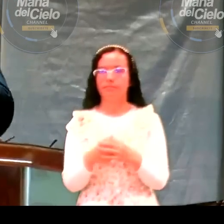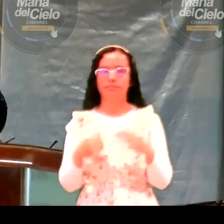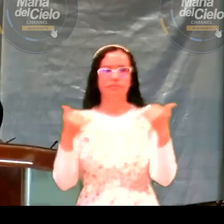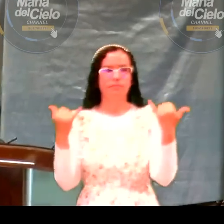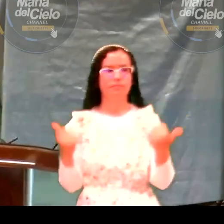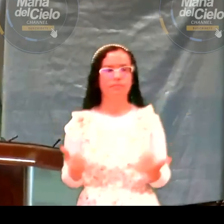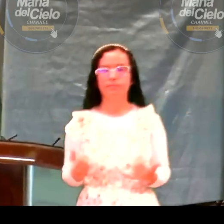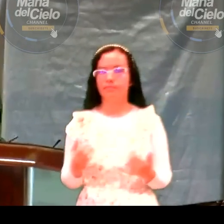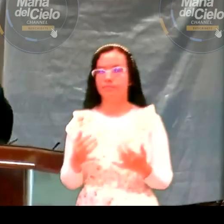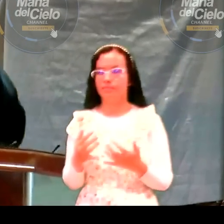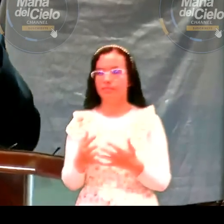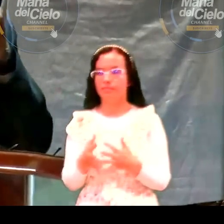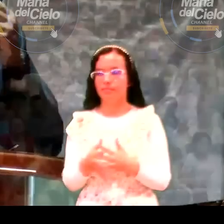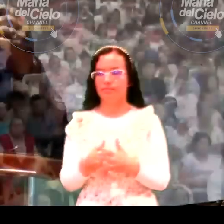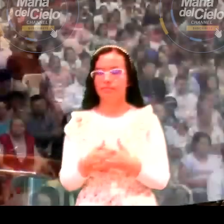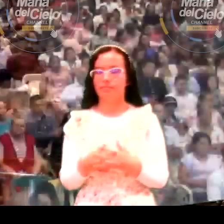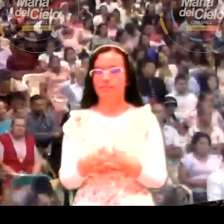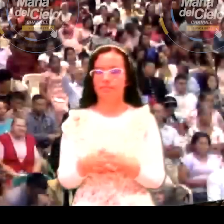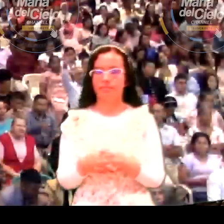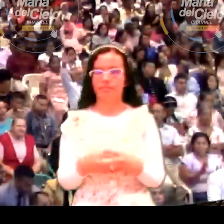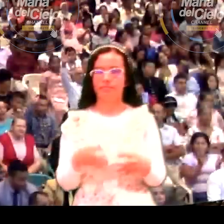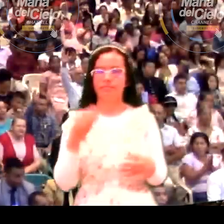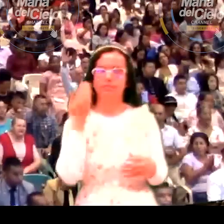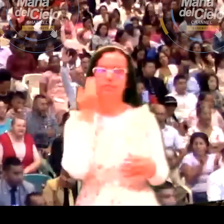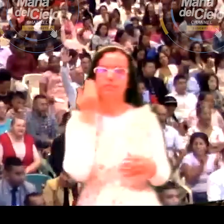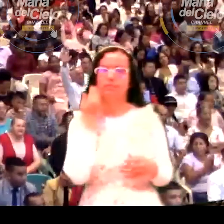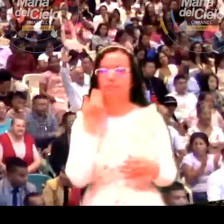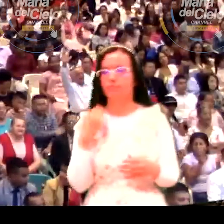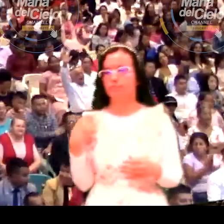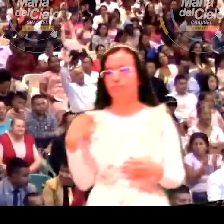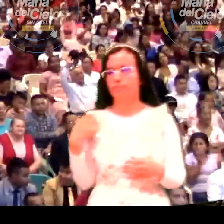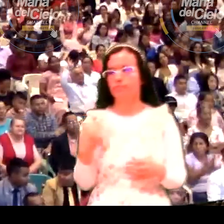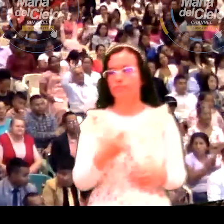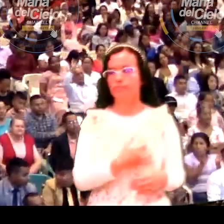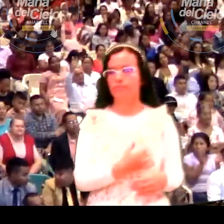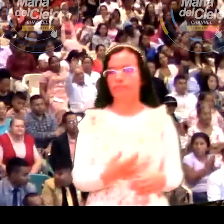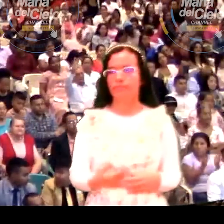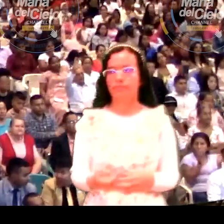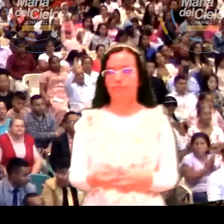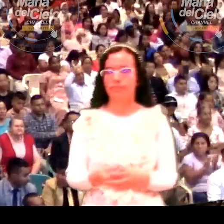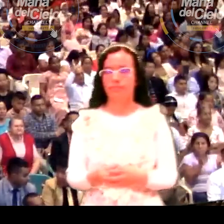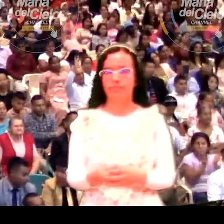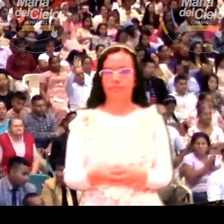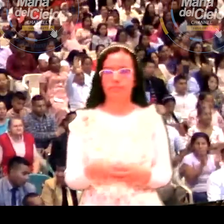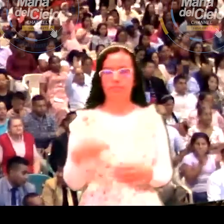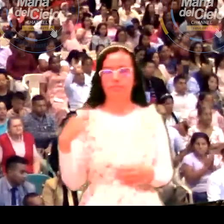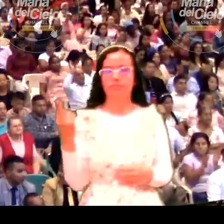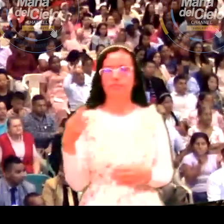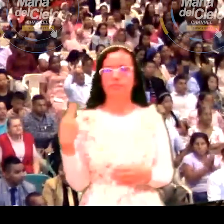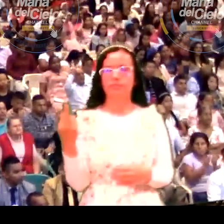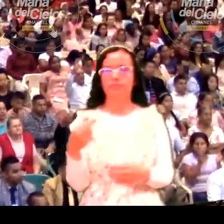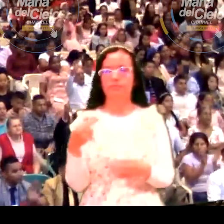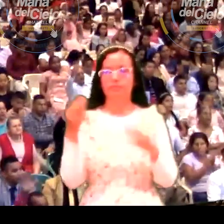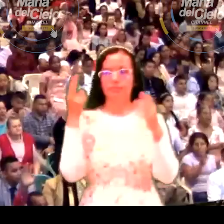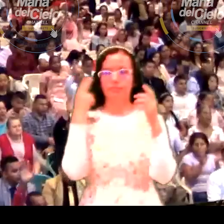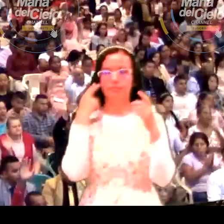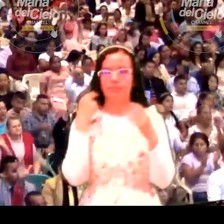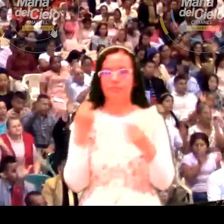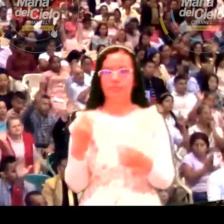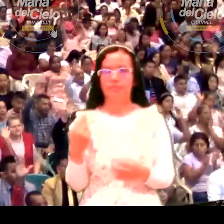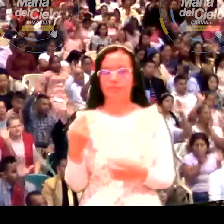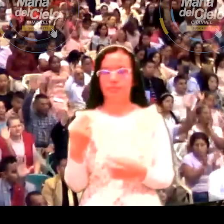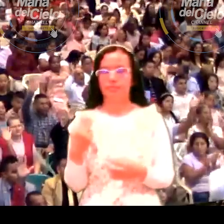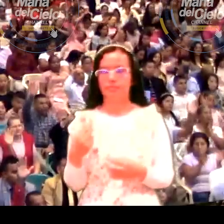Dios esta noche, los enfermos aquí se sanan. Lo voy a repetir: si le creemos a Dios, los enfermos aquí